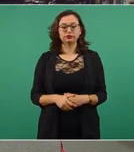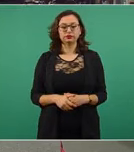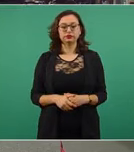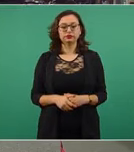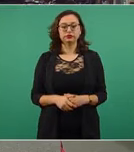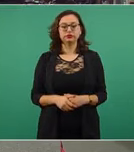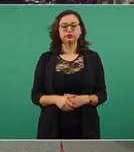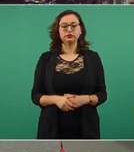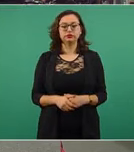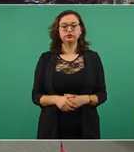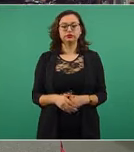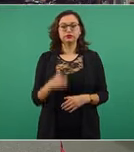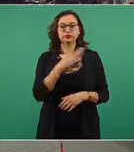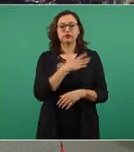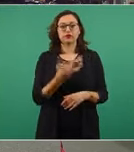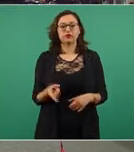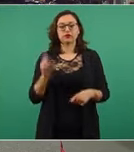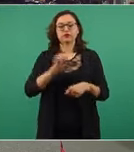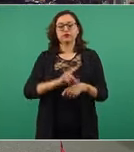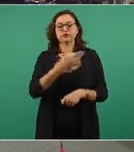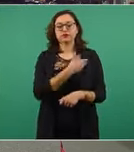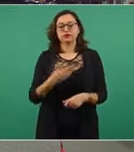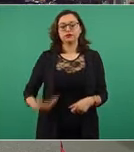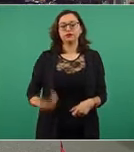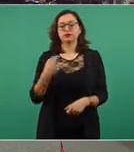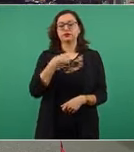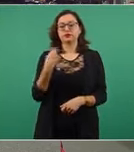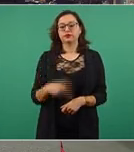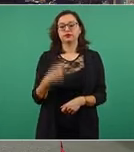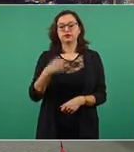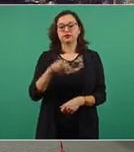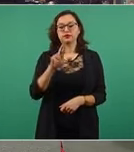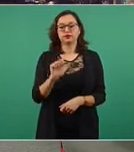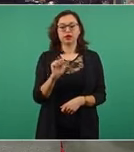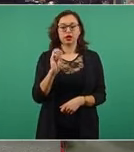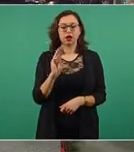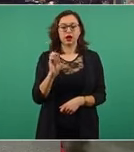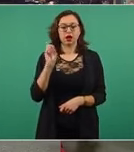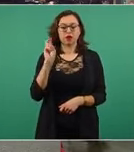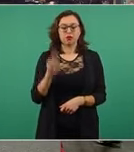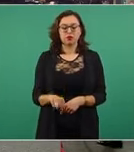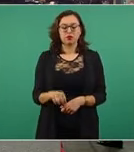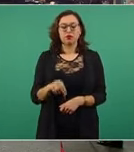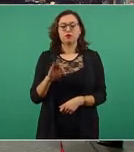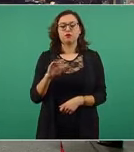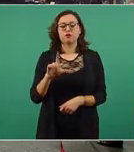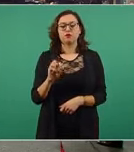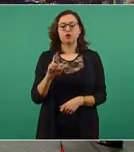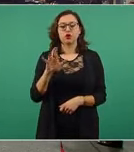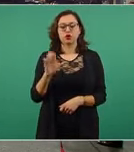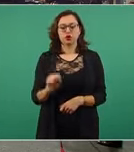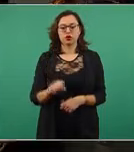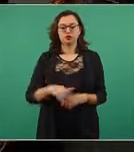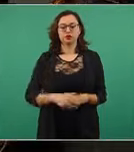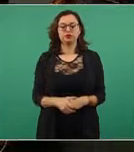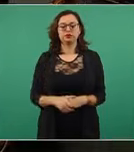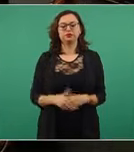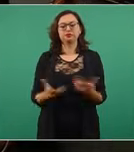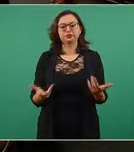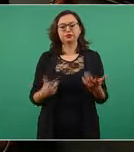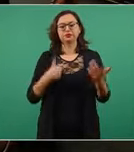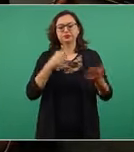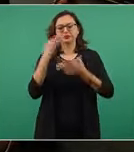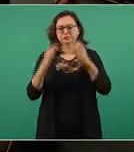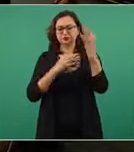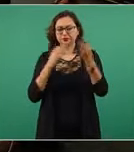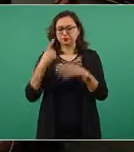Muy buenos días, presidente. Ramón Flores, del Centinela Informa, de Humanoid de Inglaterra. Presidente, en el Centinela estuvimos haciendo